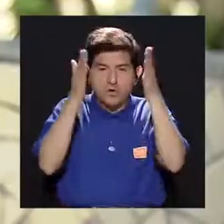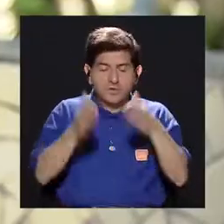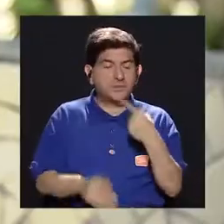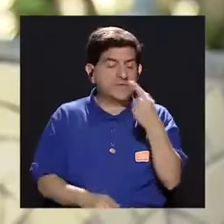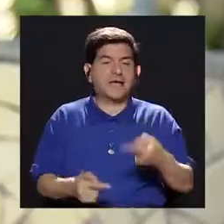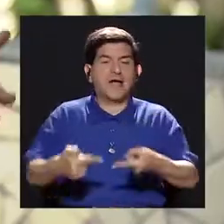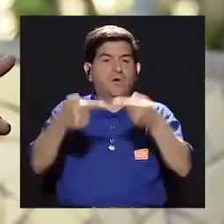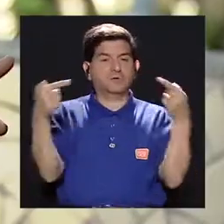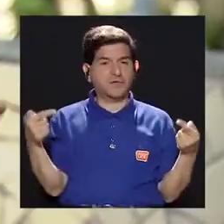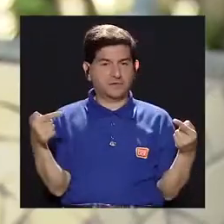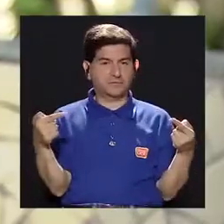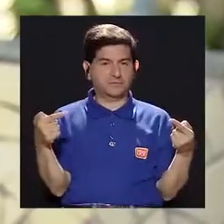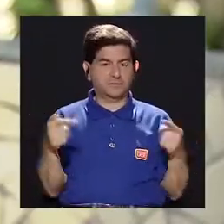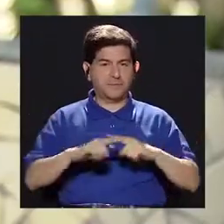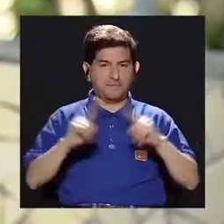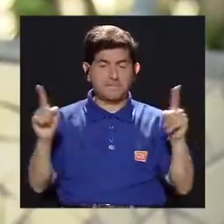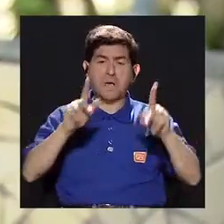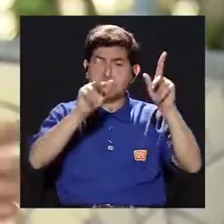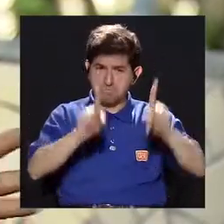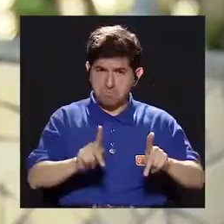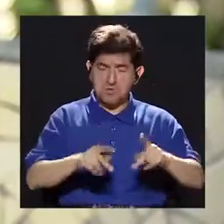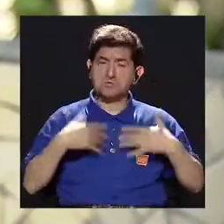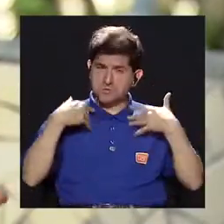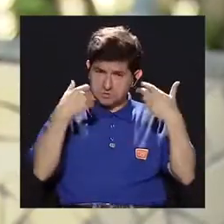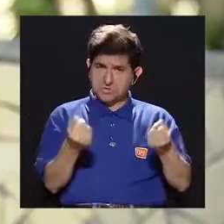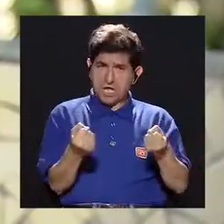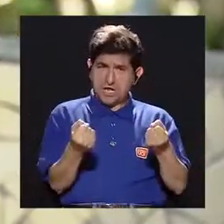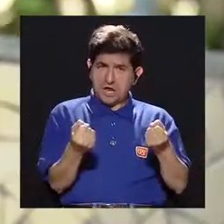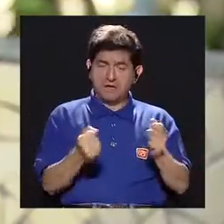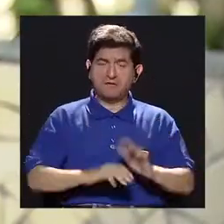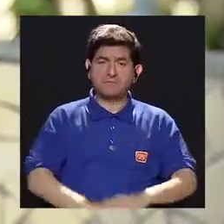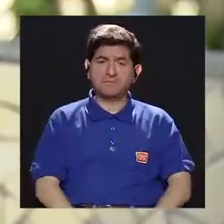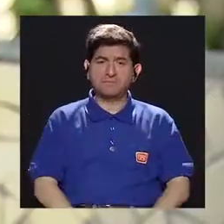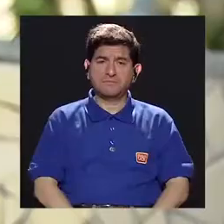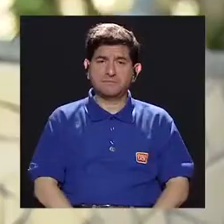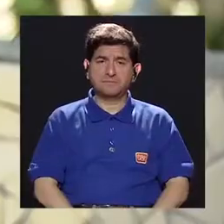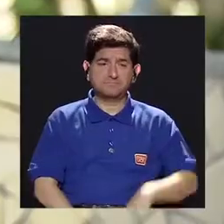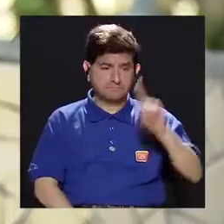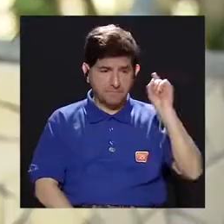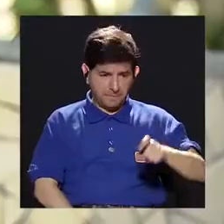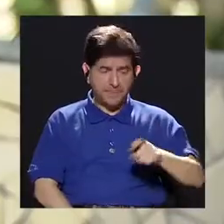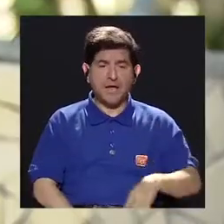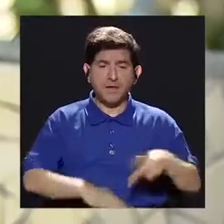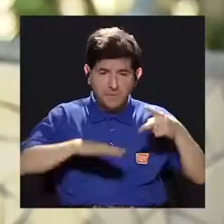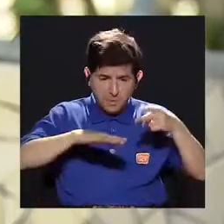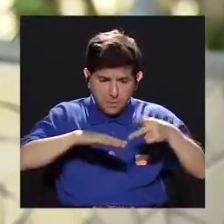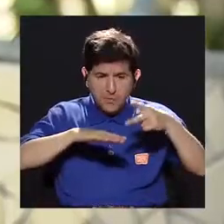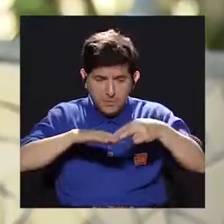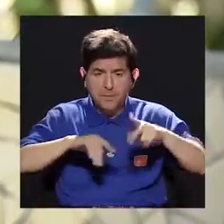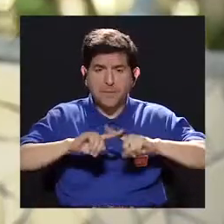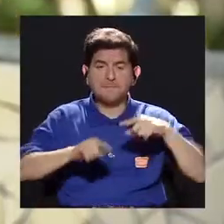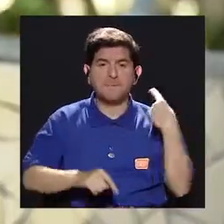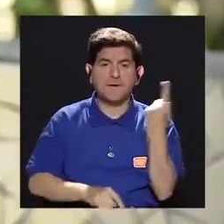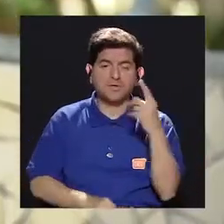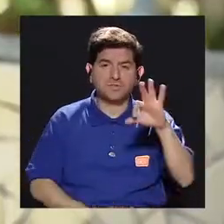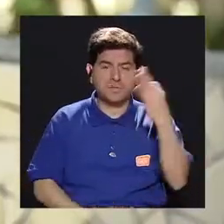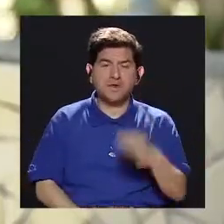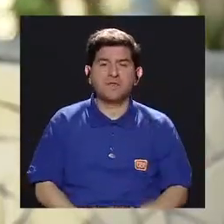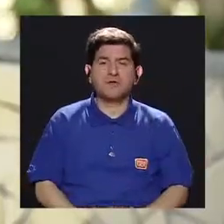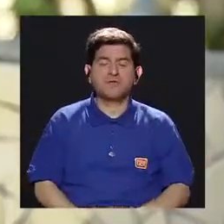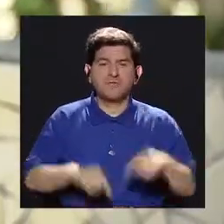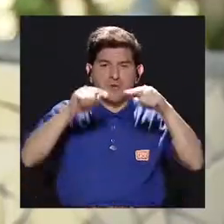se lo contraindique. Pero si es una persona sana, debería cortarse las uñas, pero siempre en